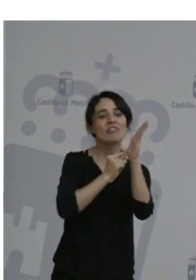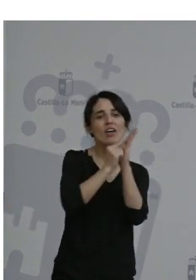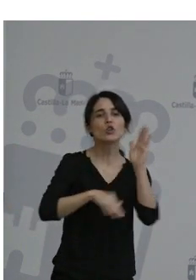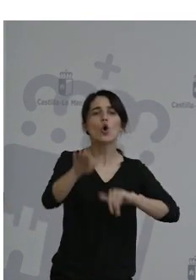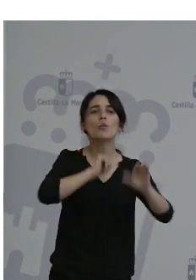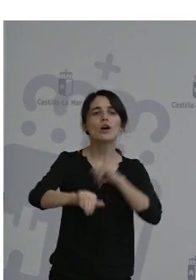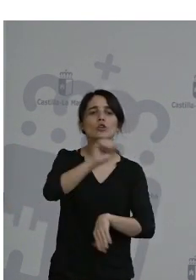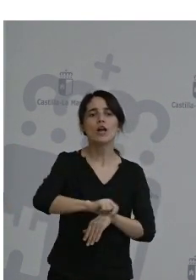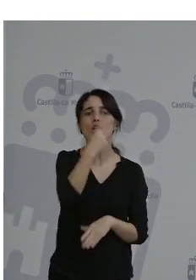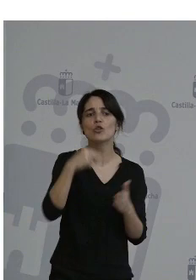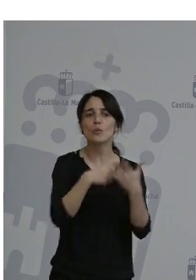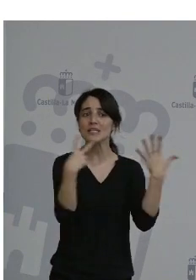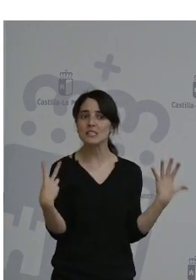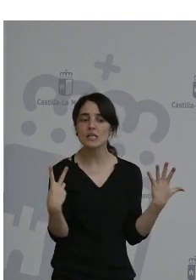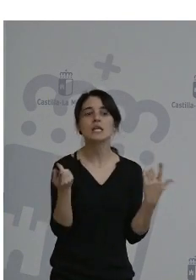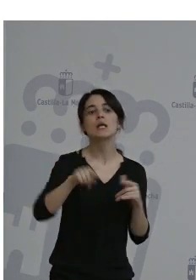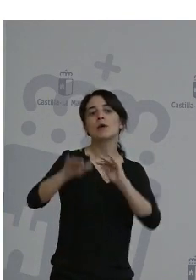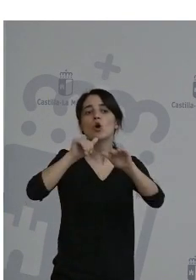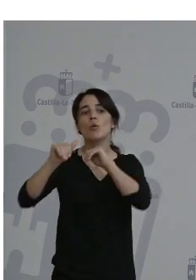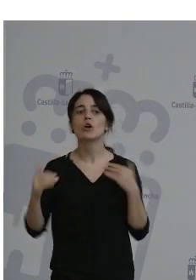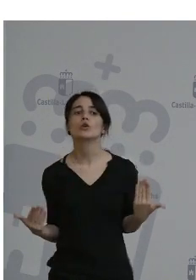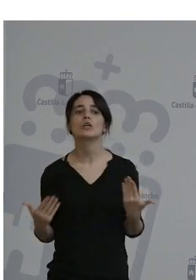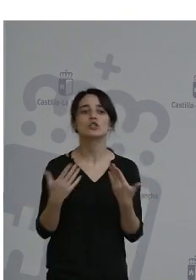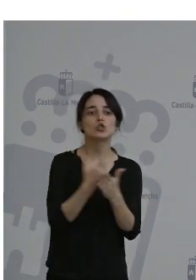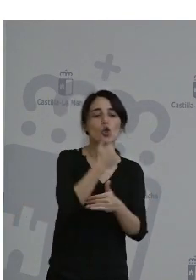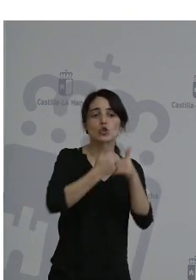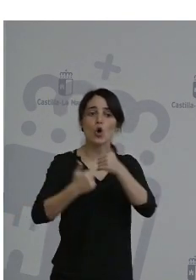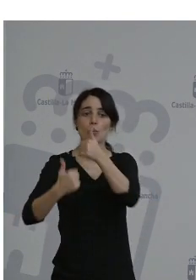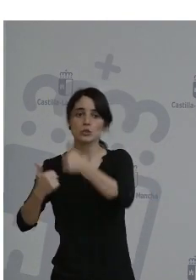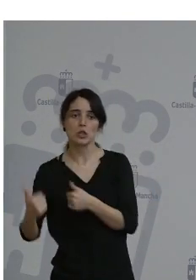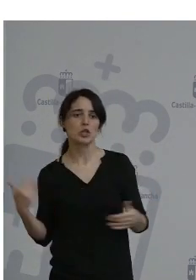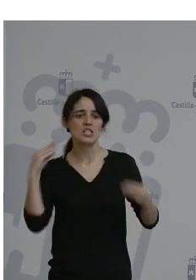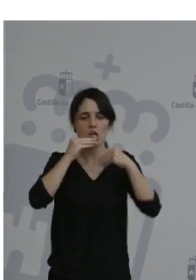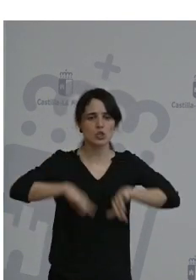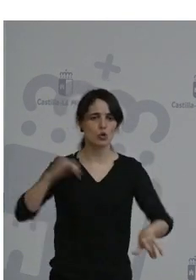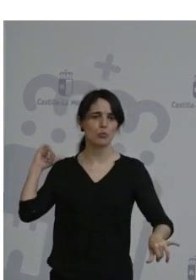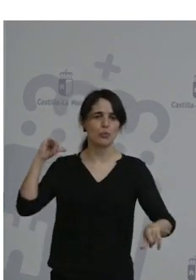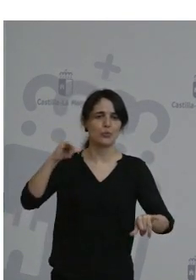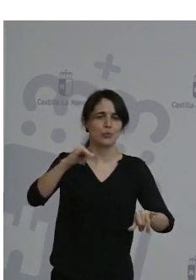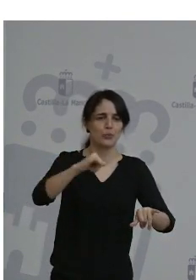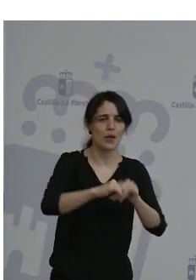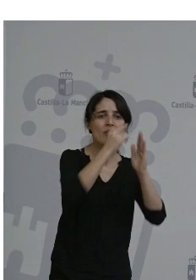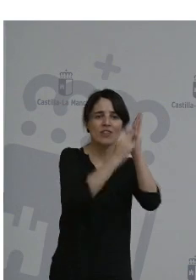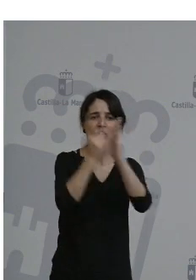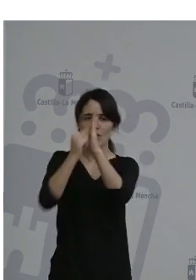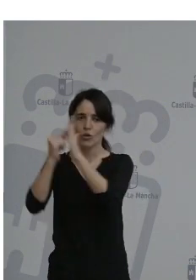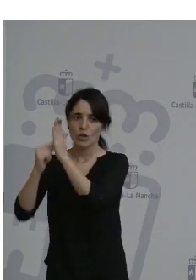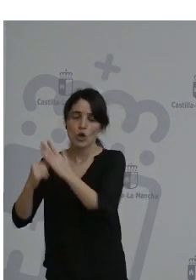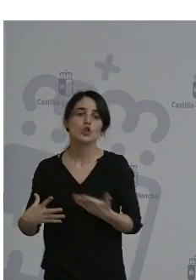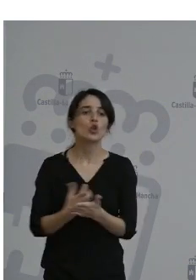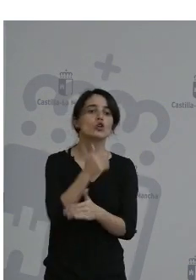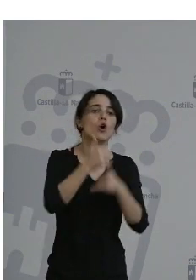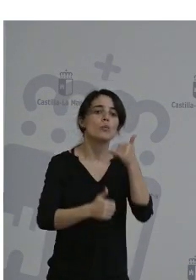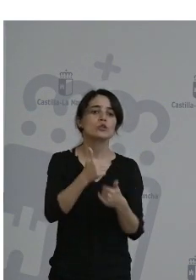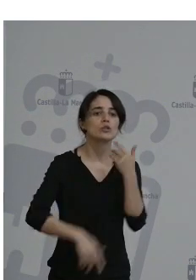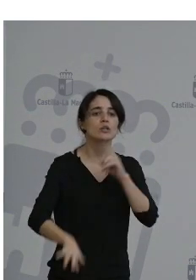de todas las convocatorias de oposiciones que ha habido y de los datos que había con respecto a discapacidad. Y